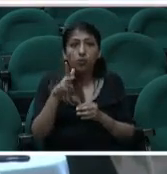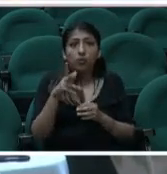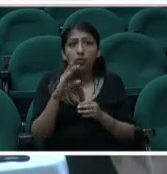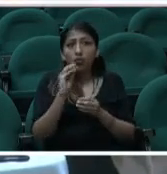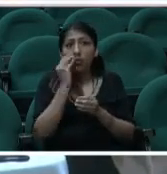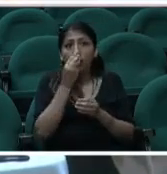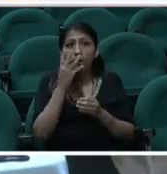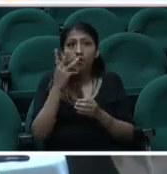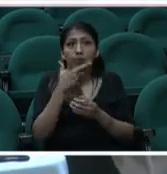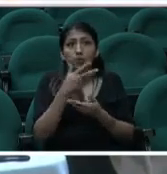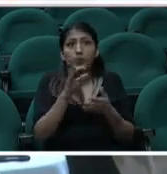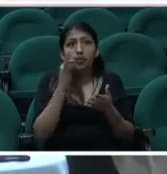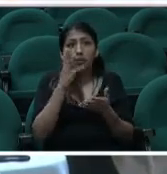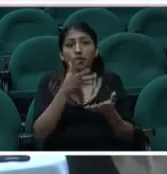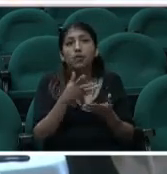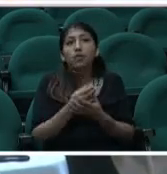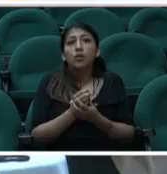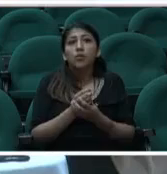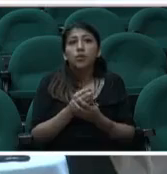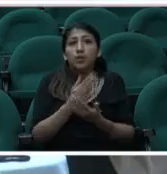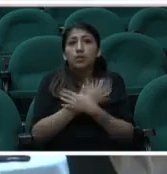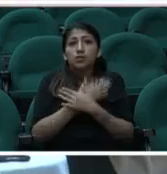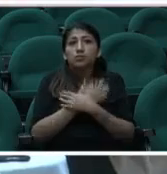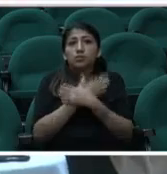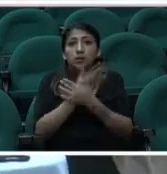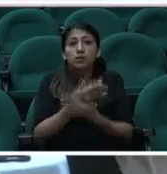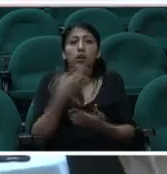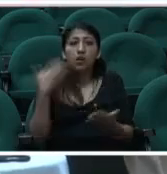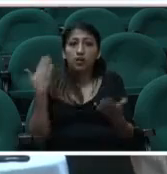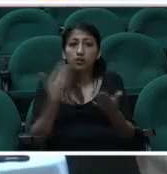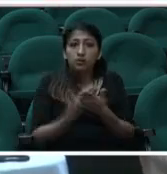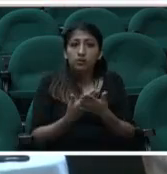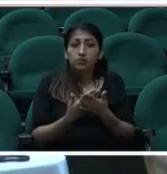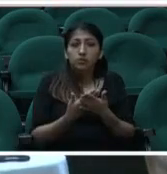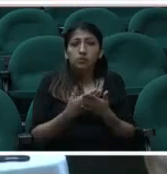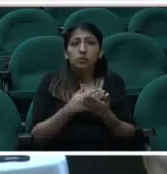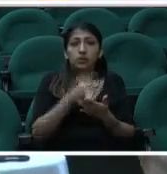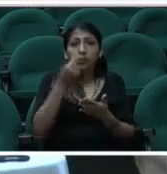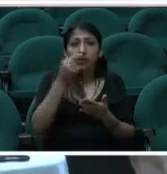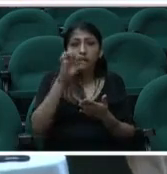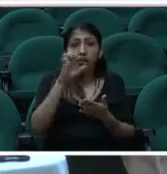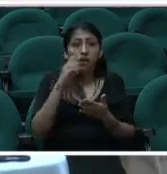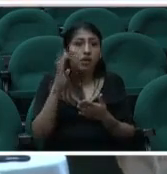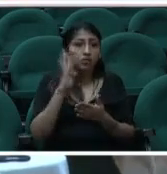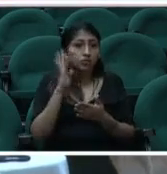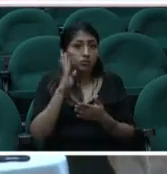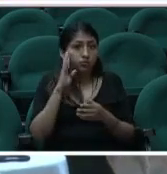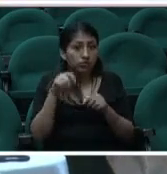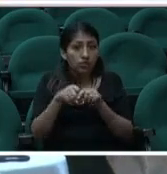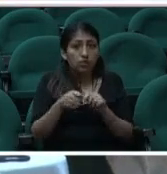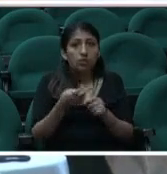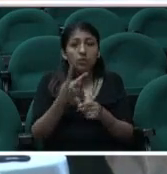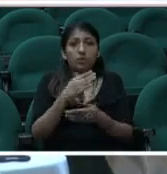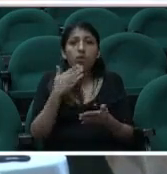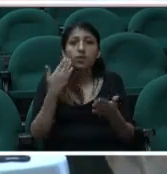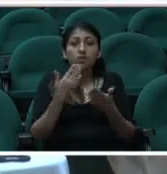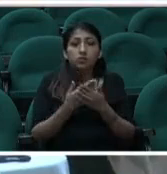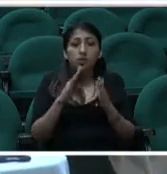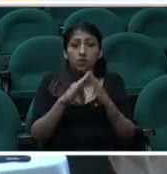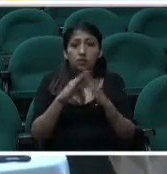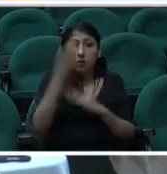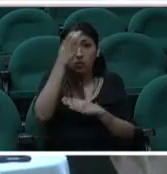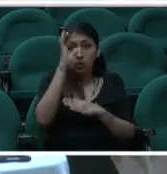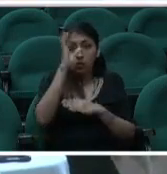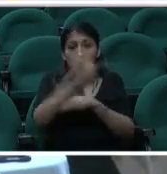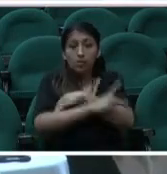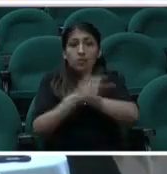interesante que nos ha dado y de igual manera el saludo muy especial y el agradecimiento llega sonido el agradecimiento también es para la casa de la